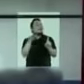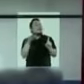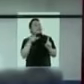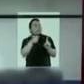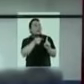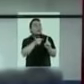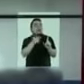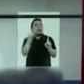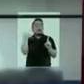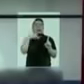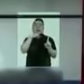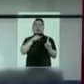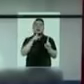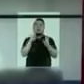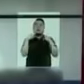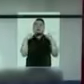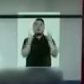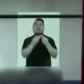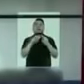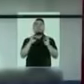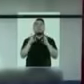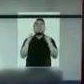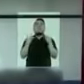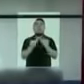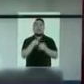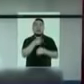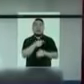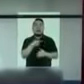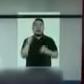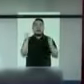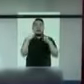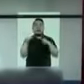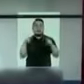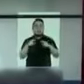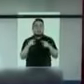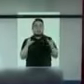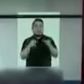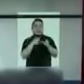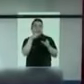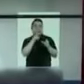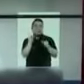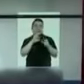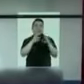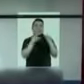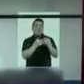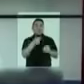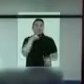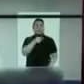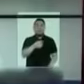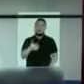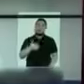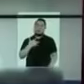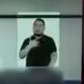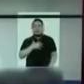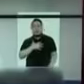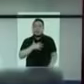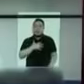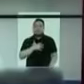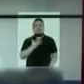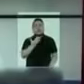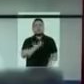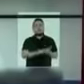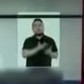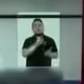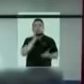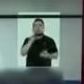los miembros de mesa? Si la gente no sabe quién va a ir a votar. ¿Acaso no le ha pasado a usted en los últimos 20 años de